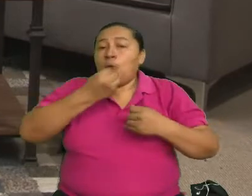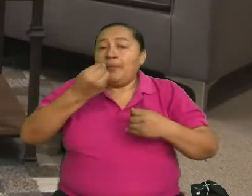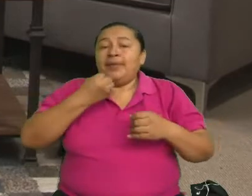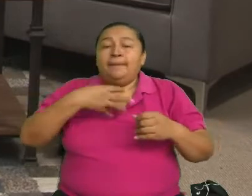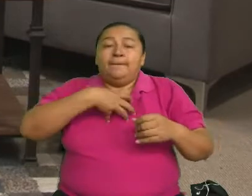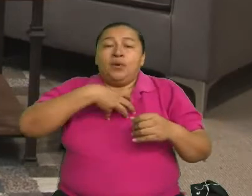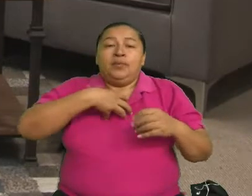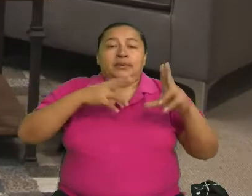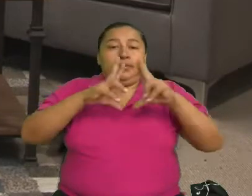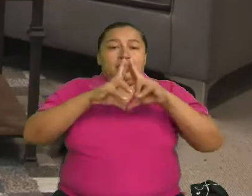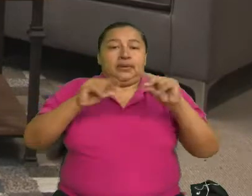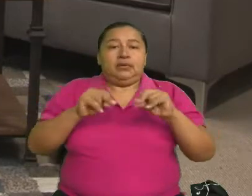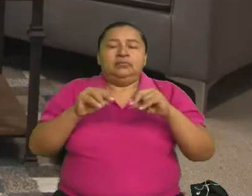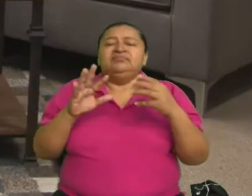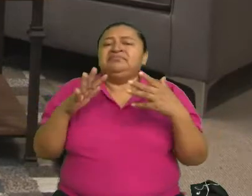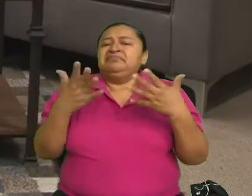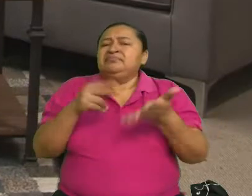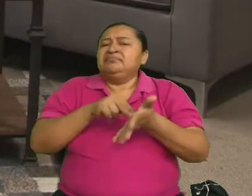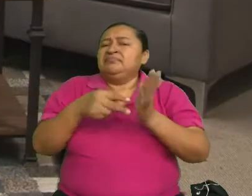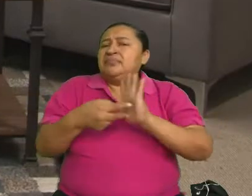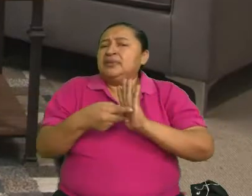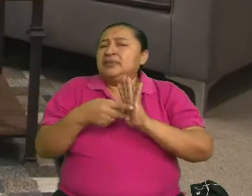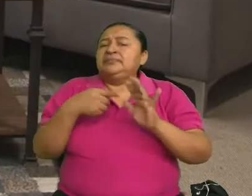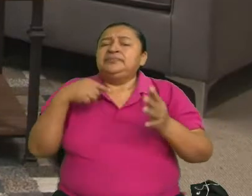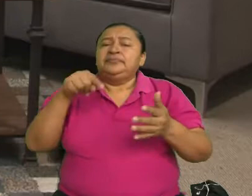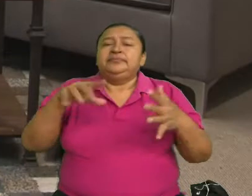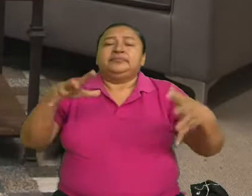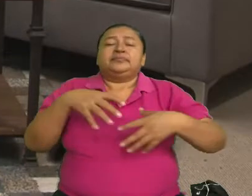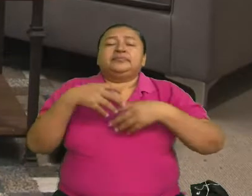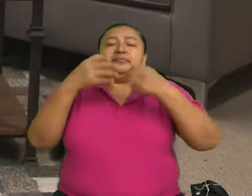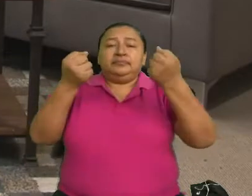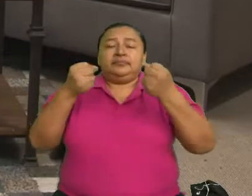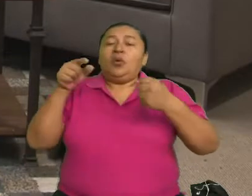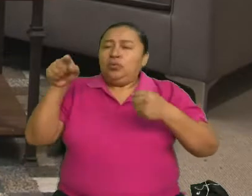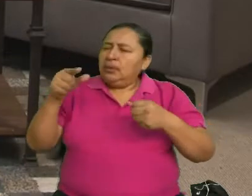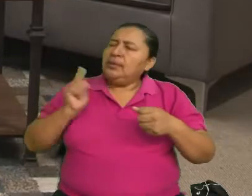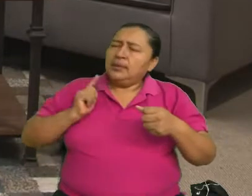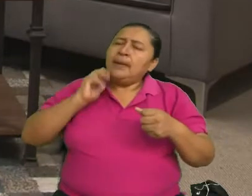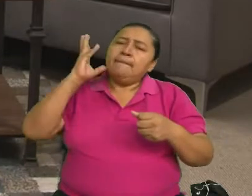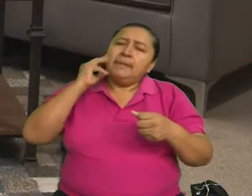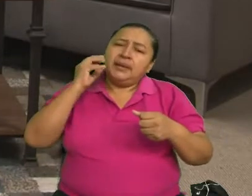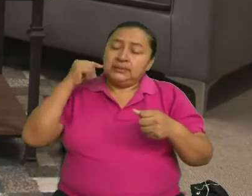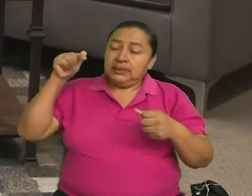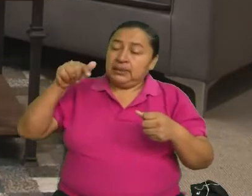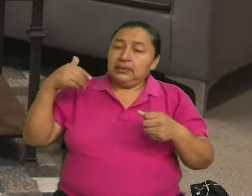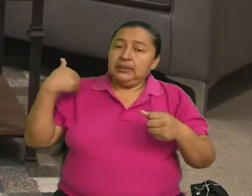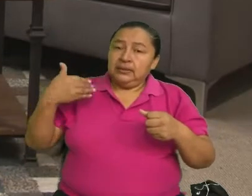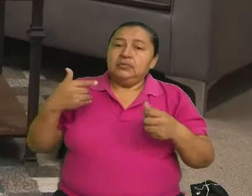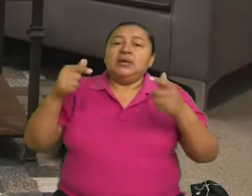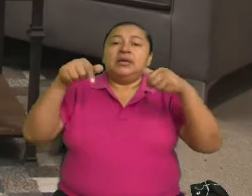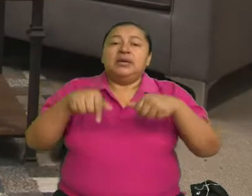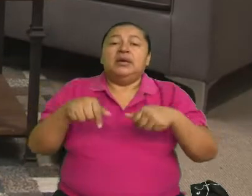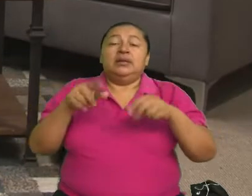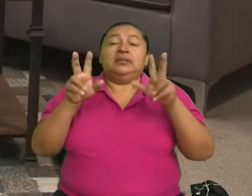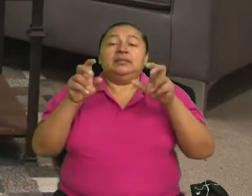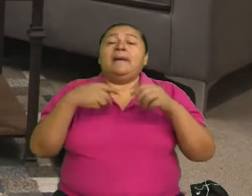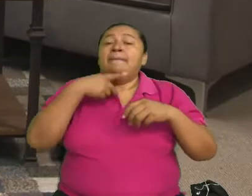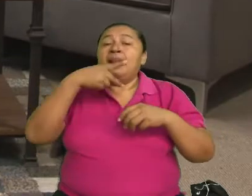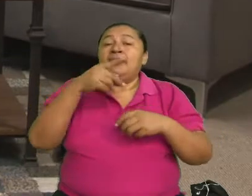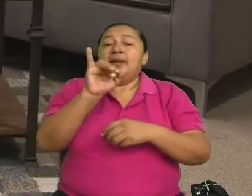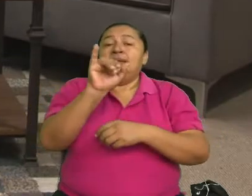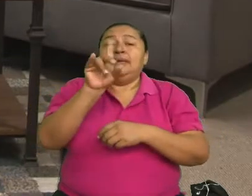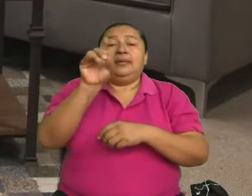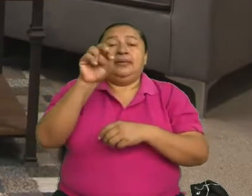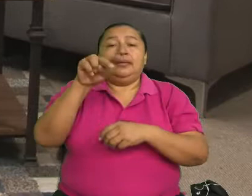nicaragüense. ¿Qué significa esto en términos de rescate, usted con su amplia trayectoria en este aspecto, y el término de identidad a partir de este